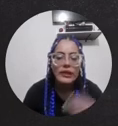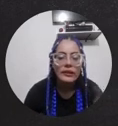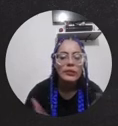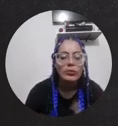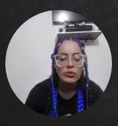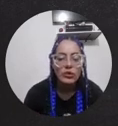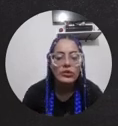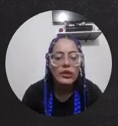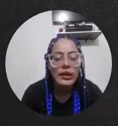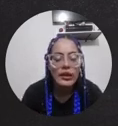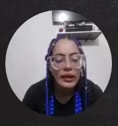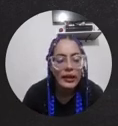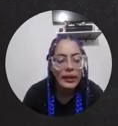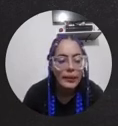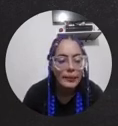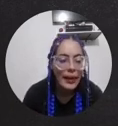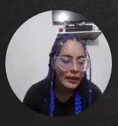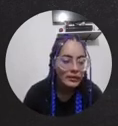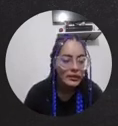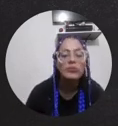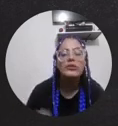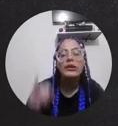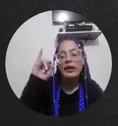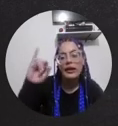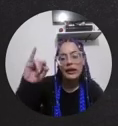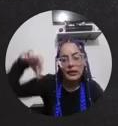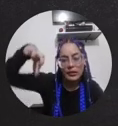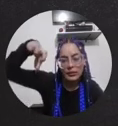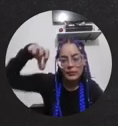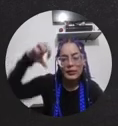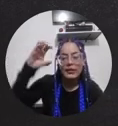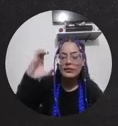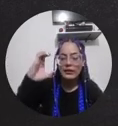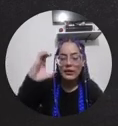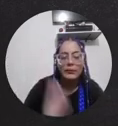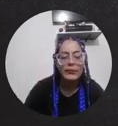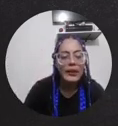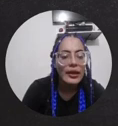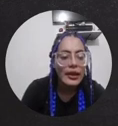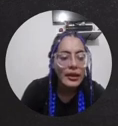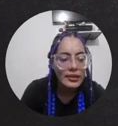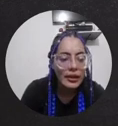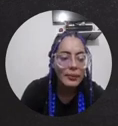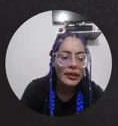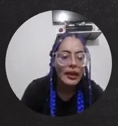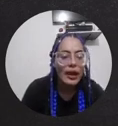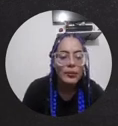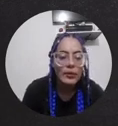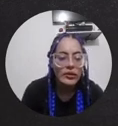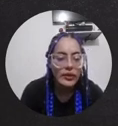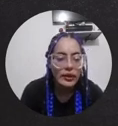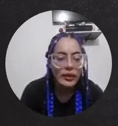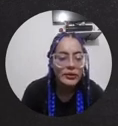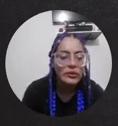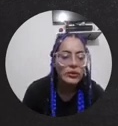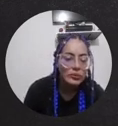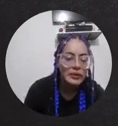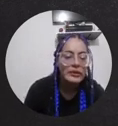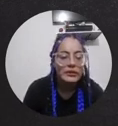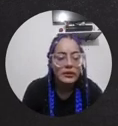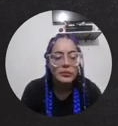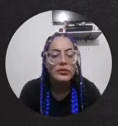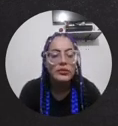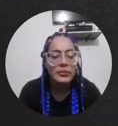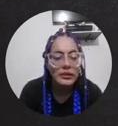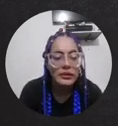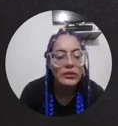de renta fija tenemos dos. Acá tenemos el IPC, que es la medida de cambio de oración en el precio de los